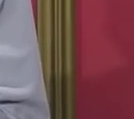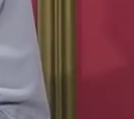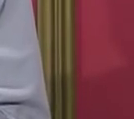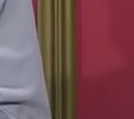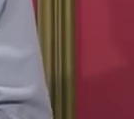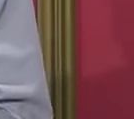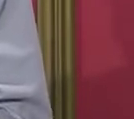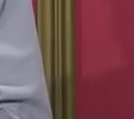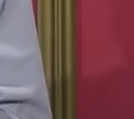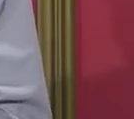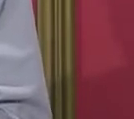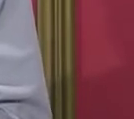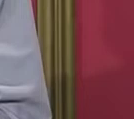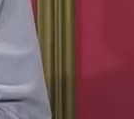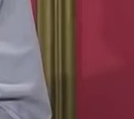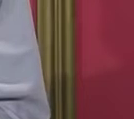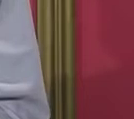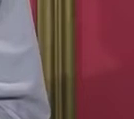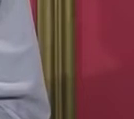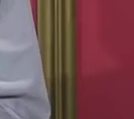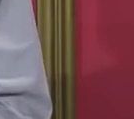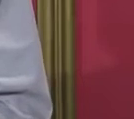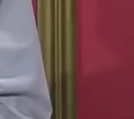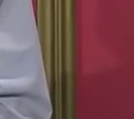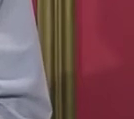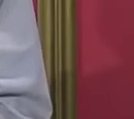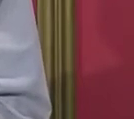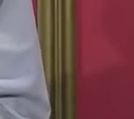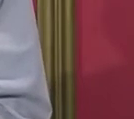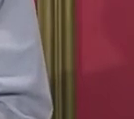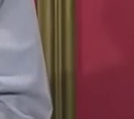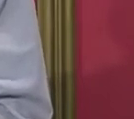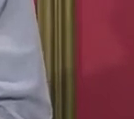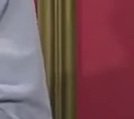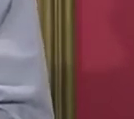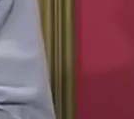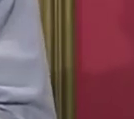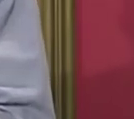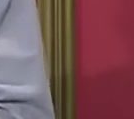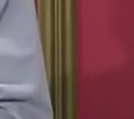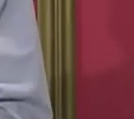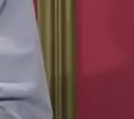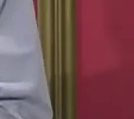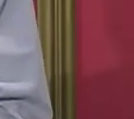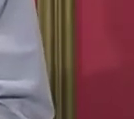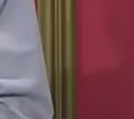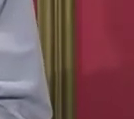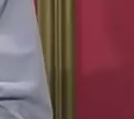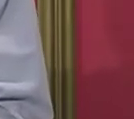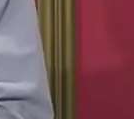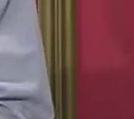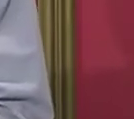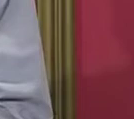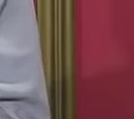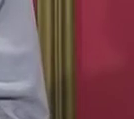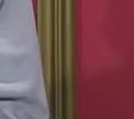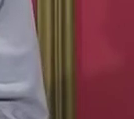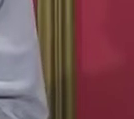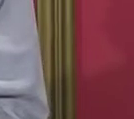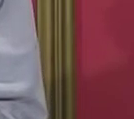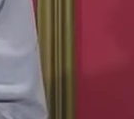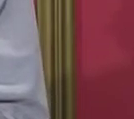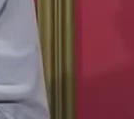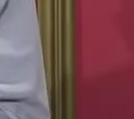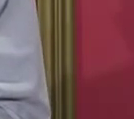carro, un lugar bastante caótico, ¿verdad? Pero Dios allí nos respondió, Dios allí nos